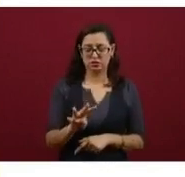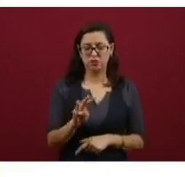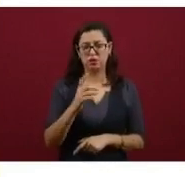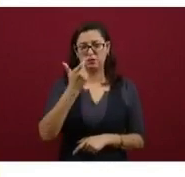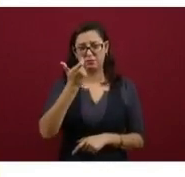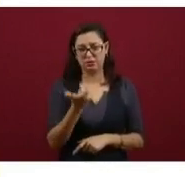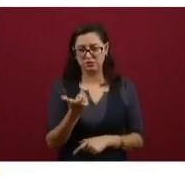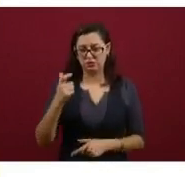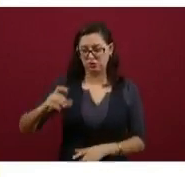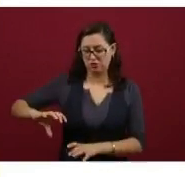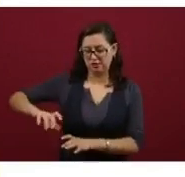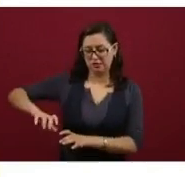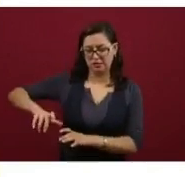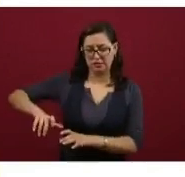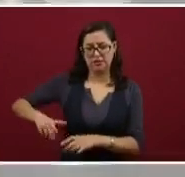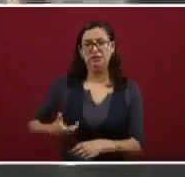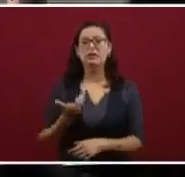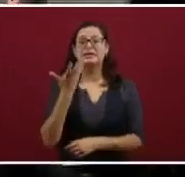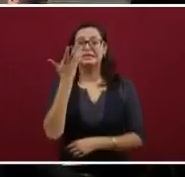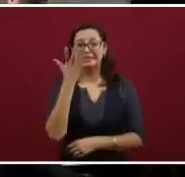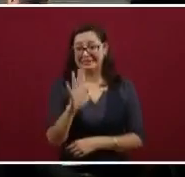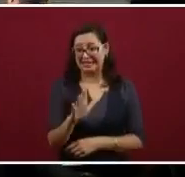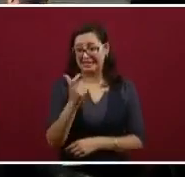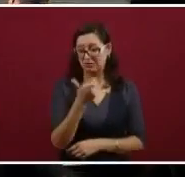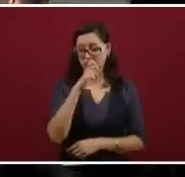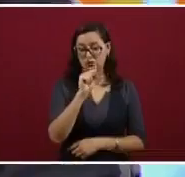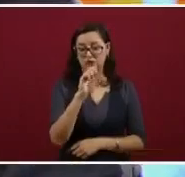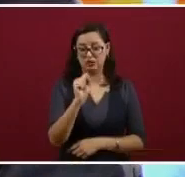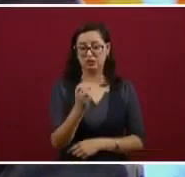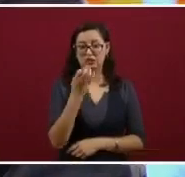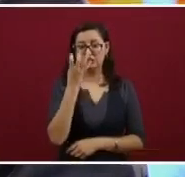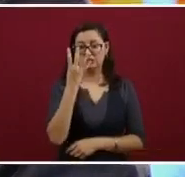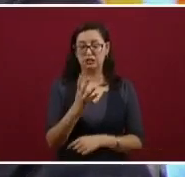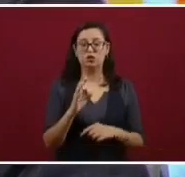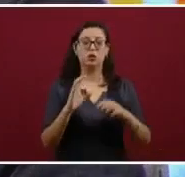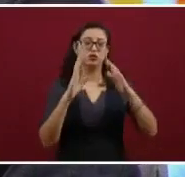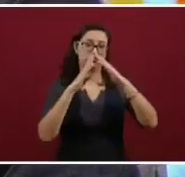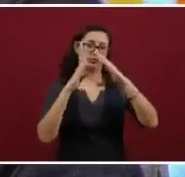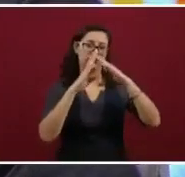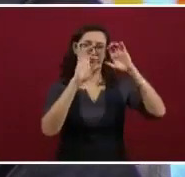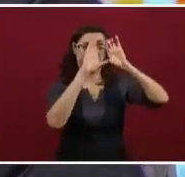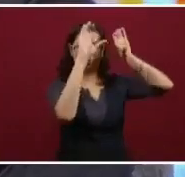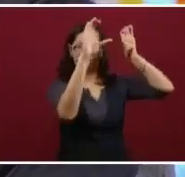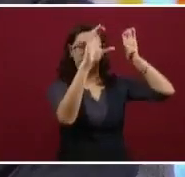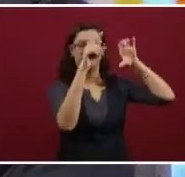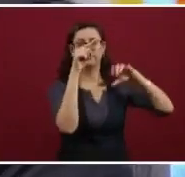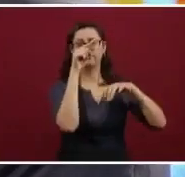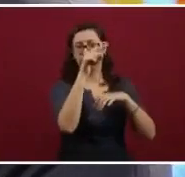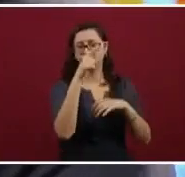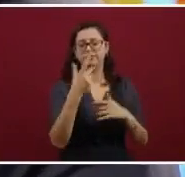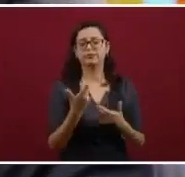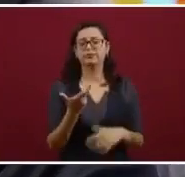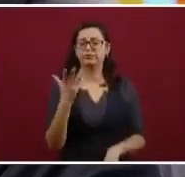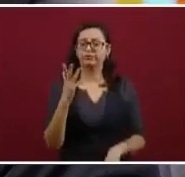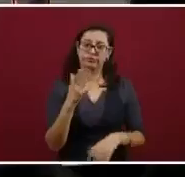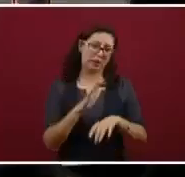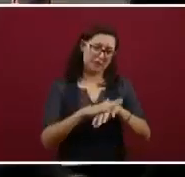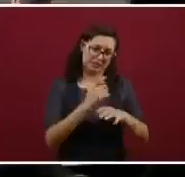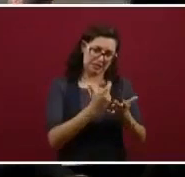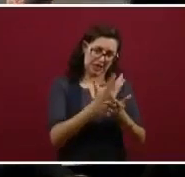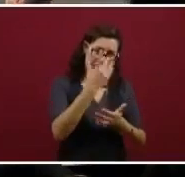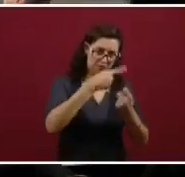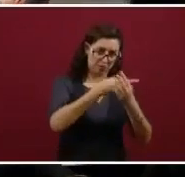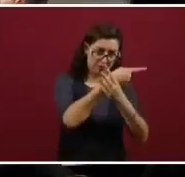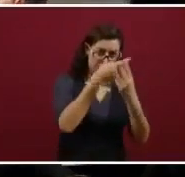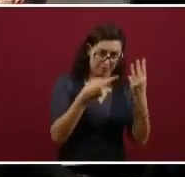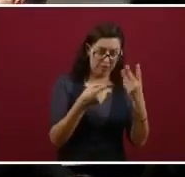los cilindros y 10 pesos con 64 centavos el litro para los estacionarios. Y el gas más económico, el gas